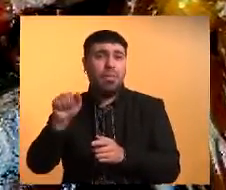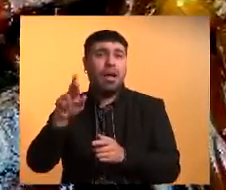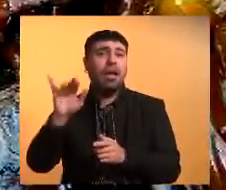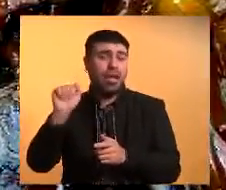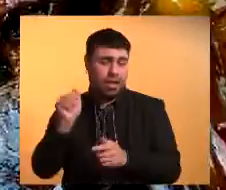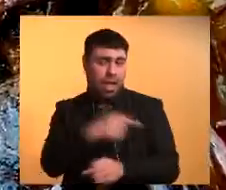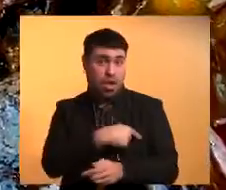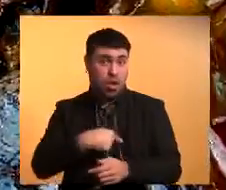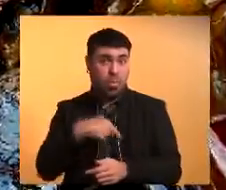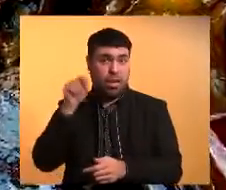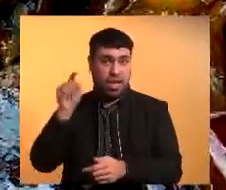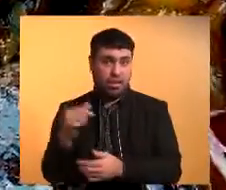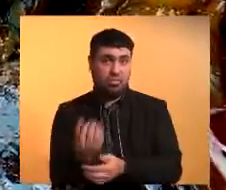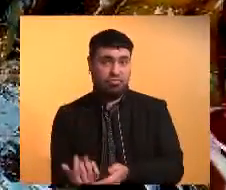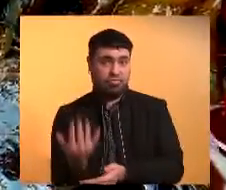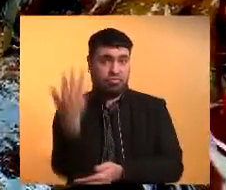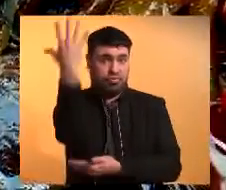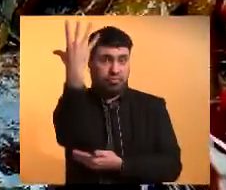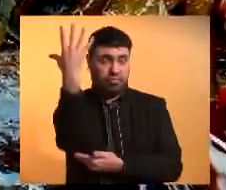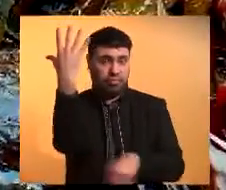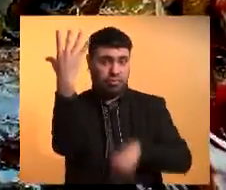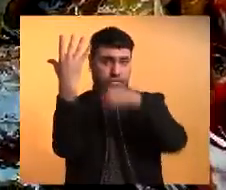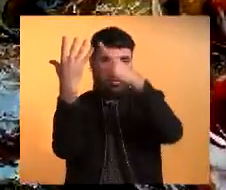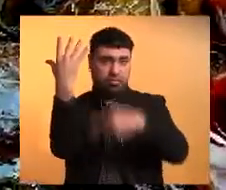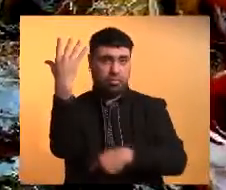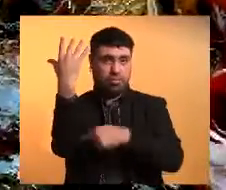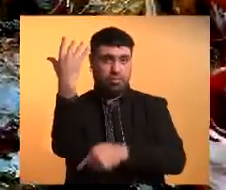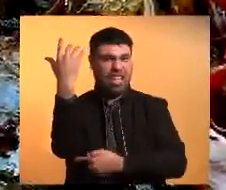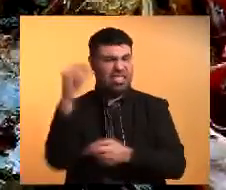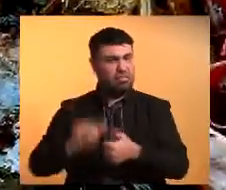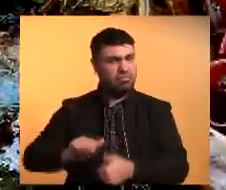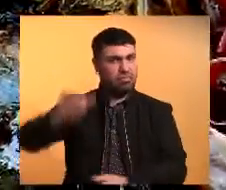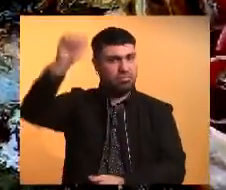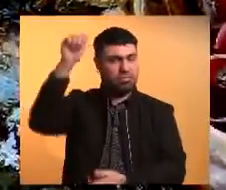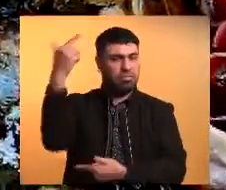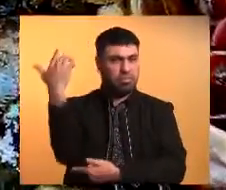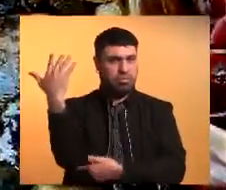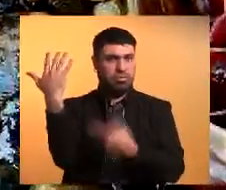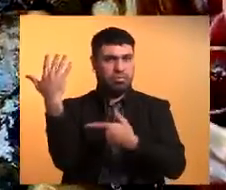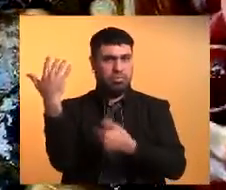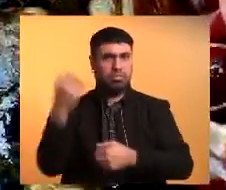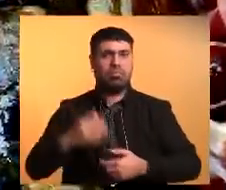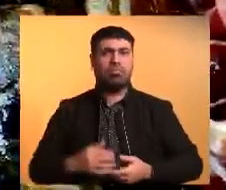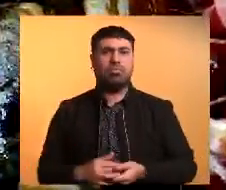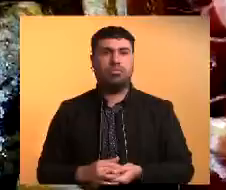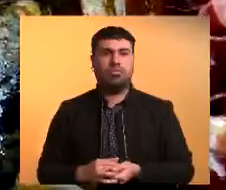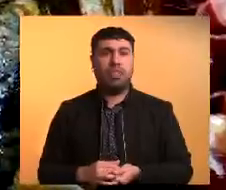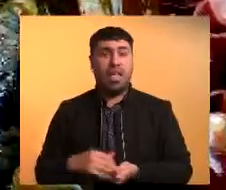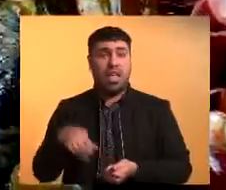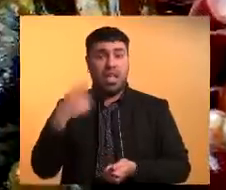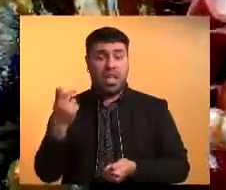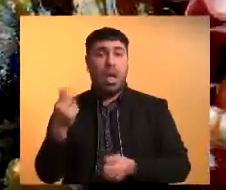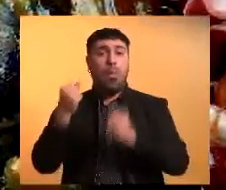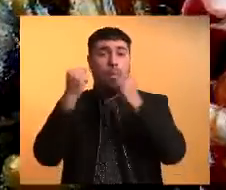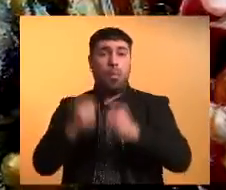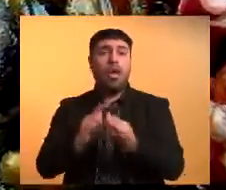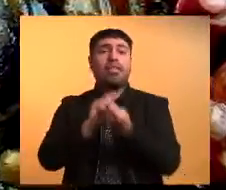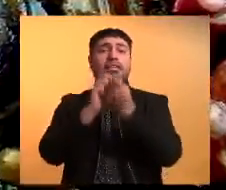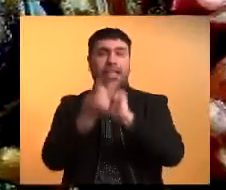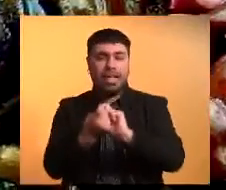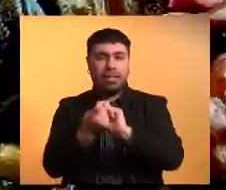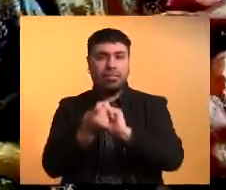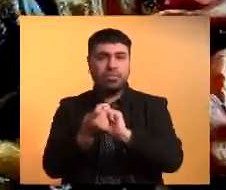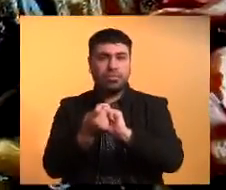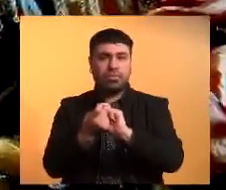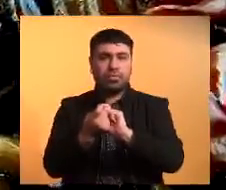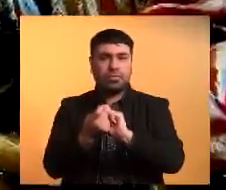algas también hay otras algas, ¿ya? Entonces hay algas que nuevamente tienen una mejor adaptación a poder realizar